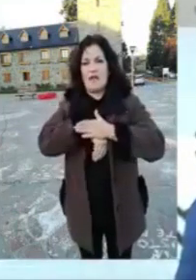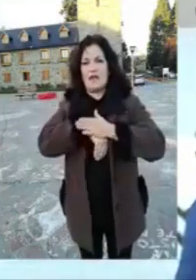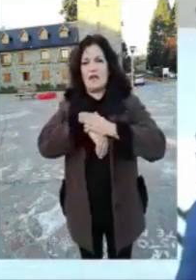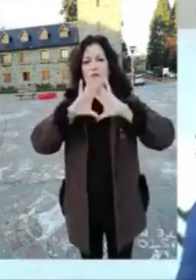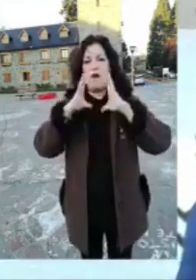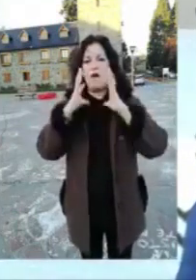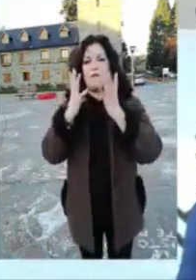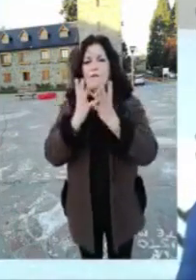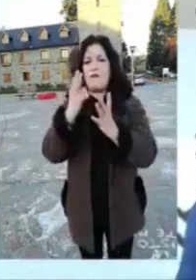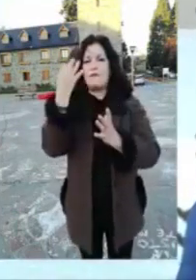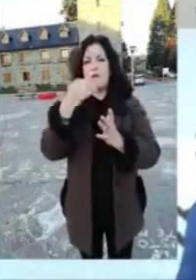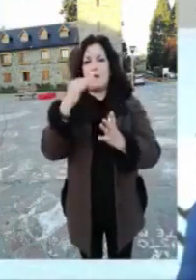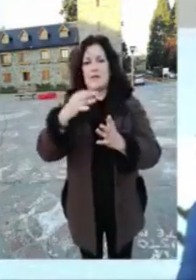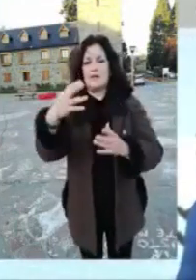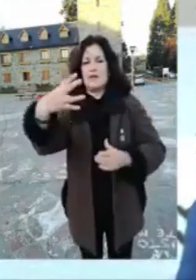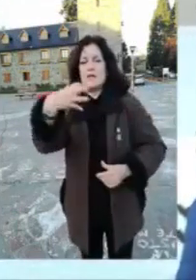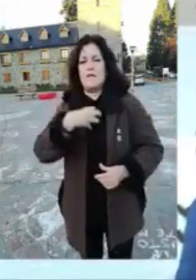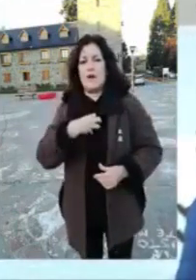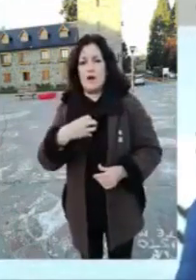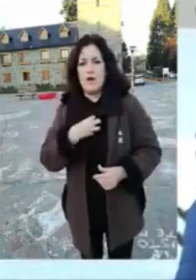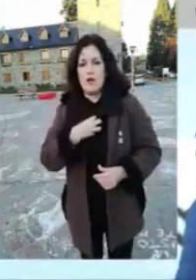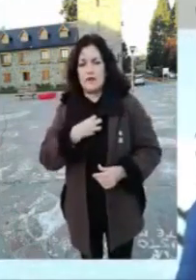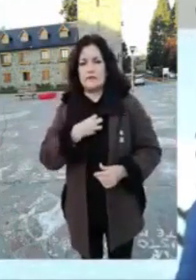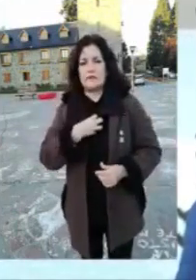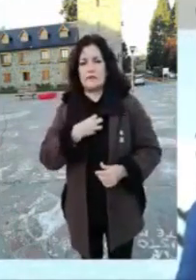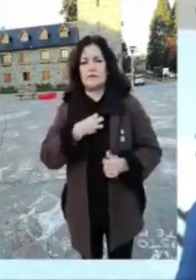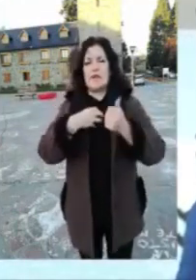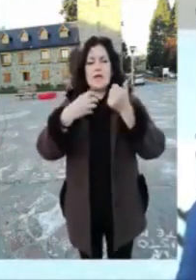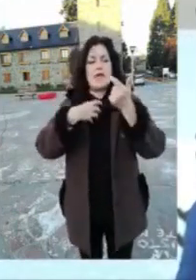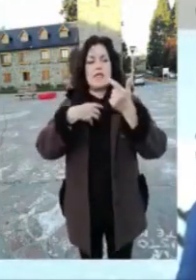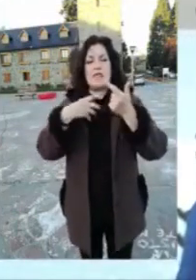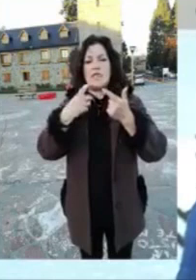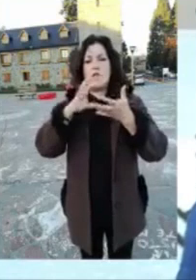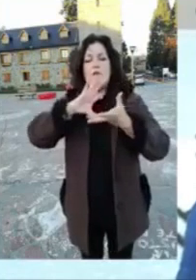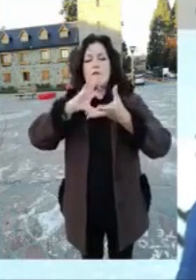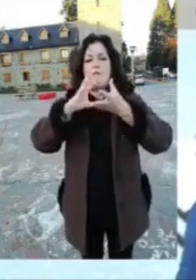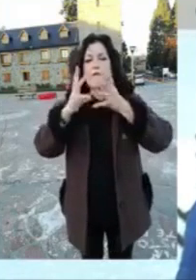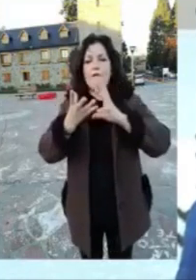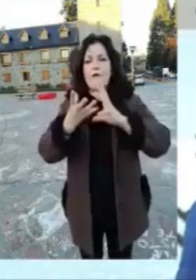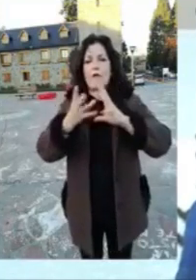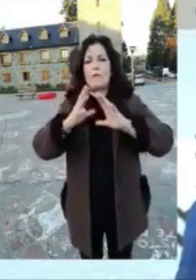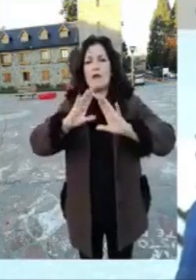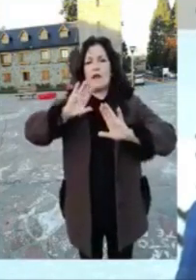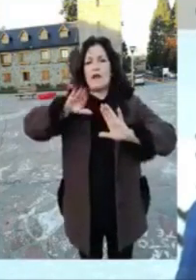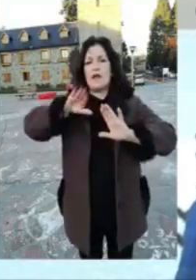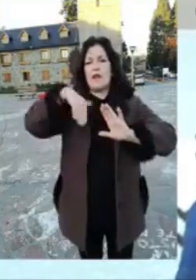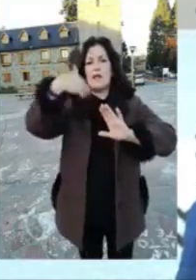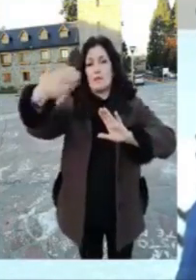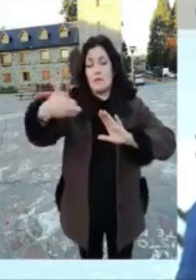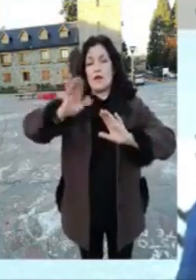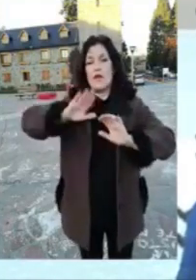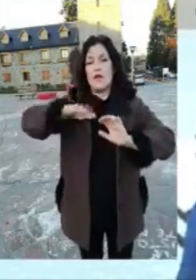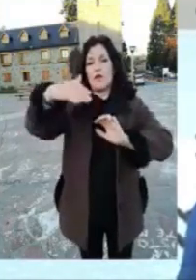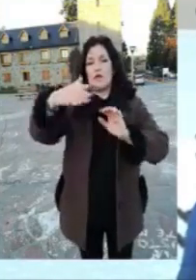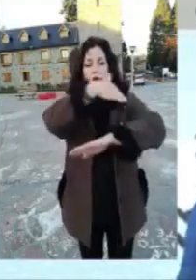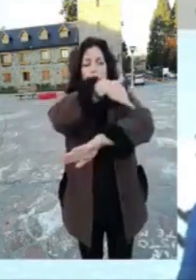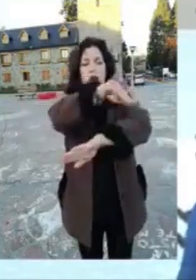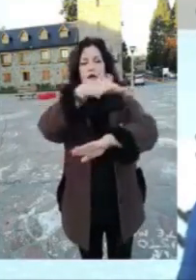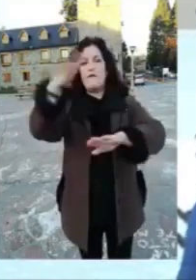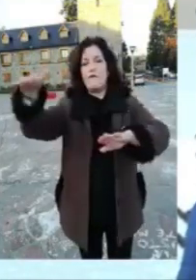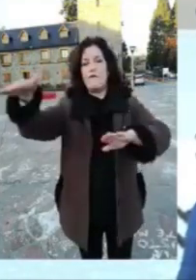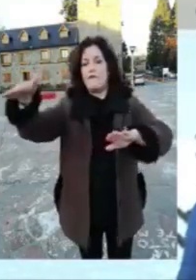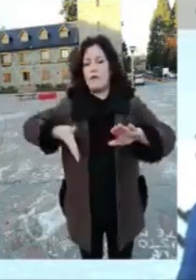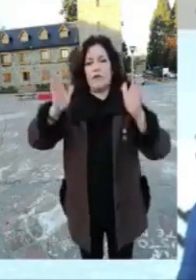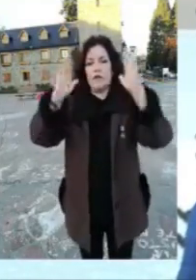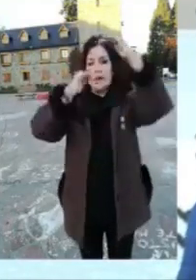man a consolidar un marco de valores un sustento que después se consolidó con las fronteras con lo que